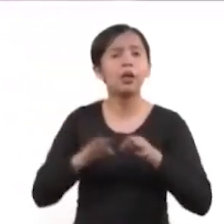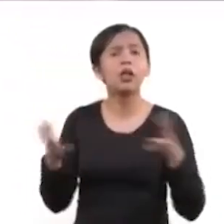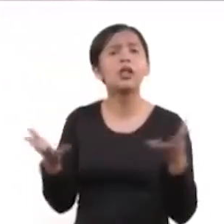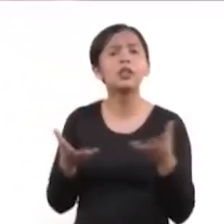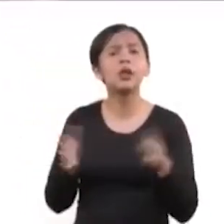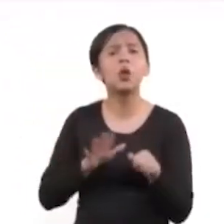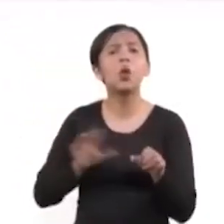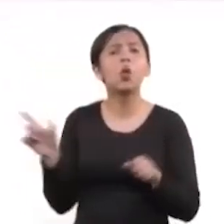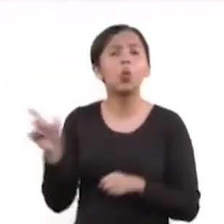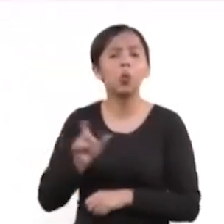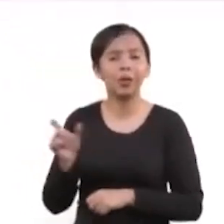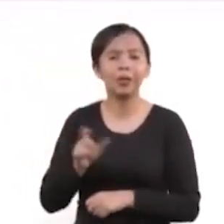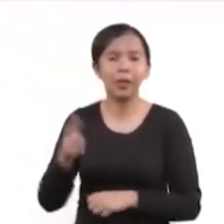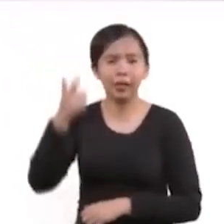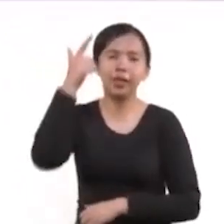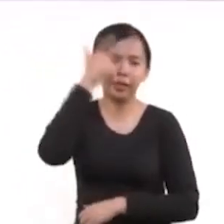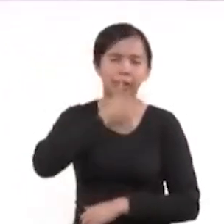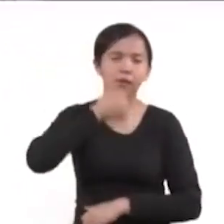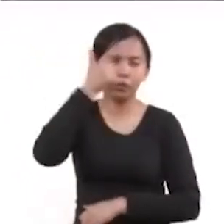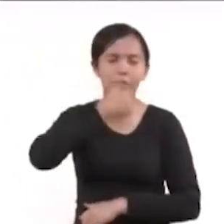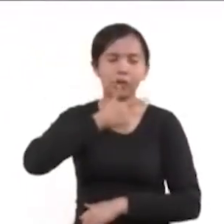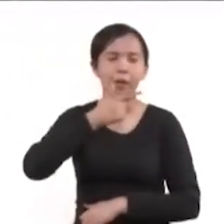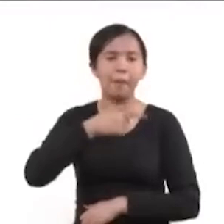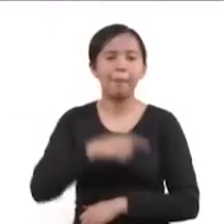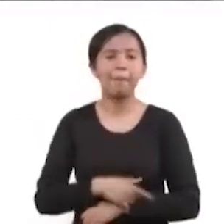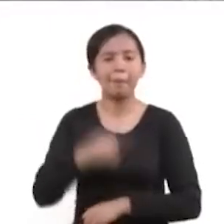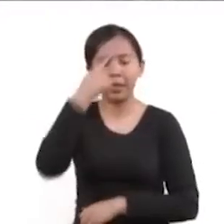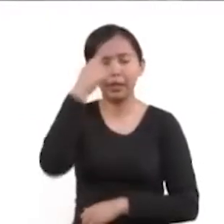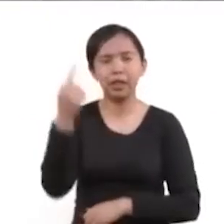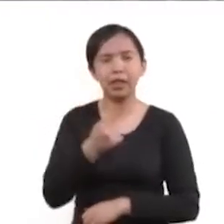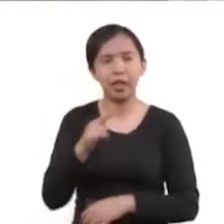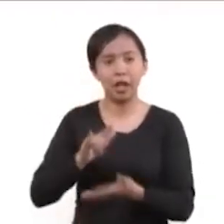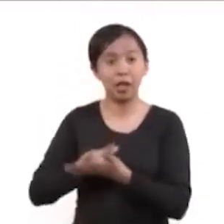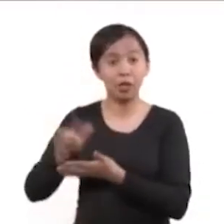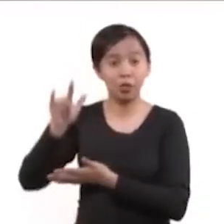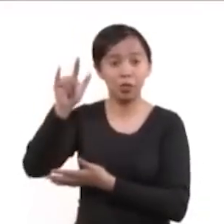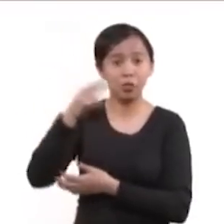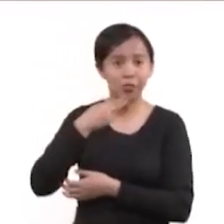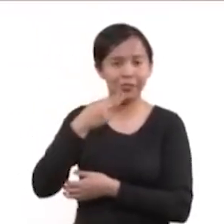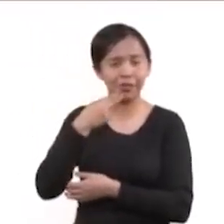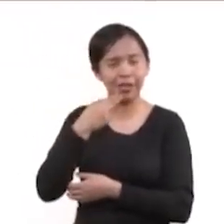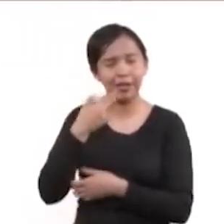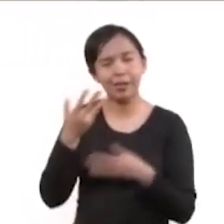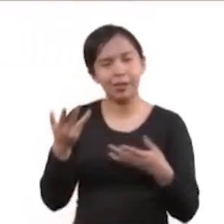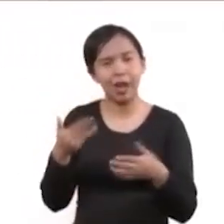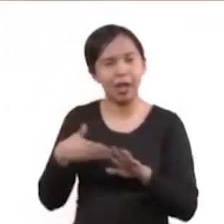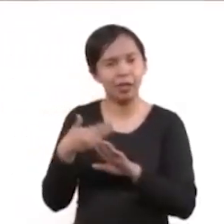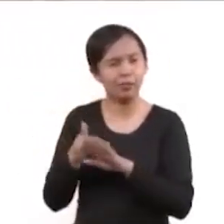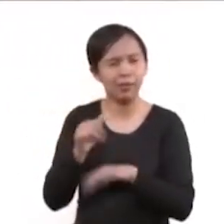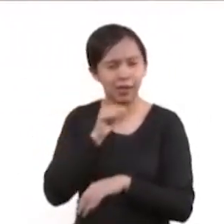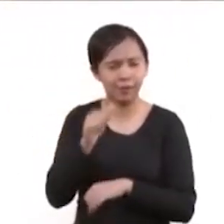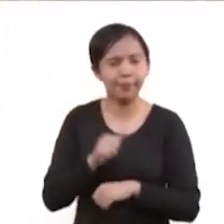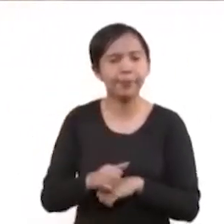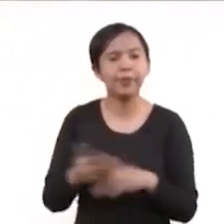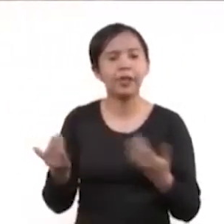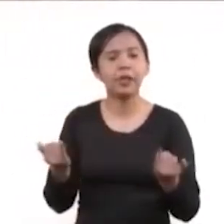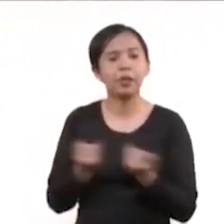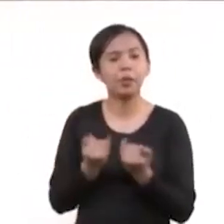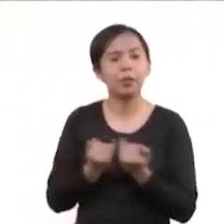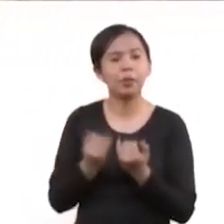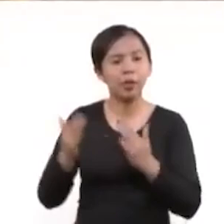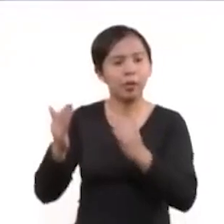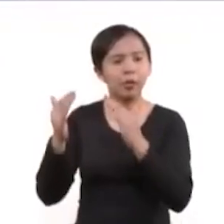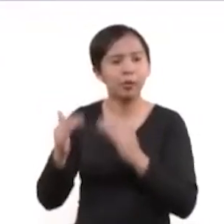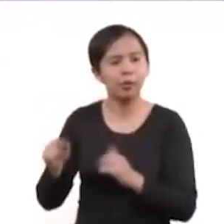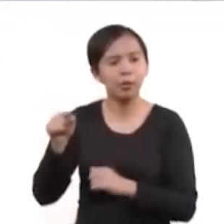con la operación del aeropuerto. Pasamos al siguiente, el patio hotel. Hablamos de un avance de 4.000 metros cúbicos de un total